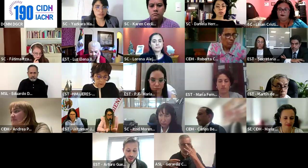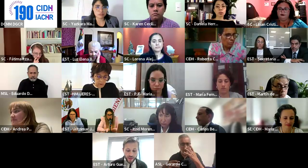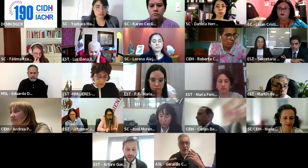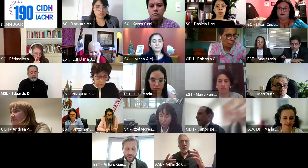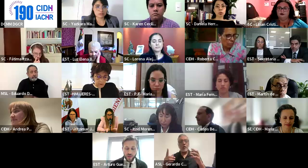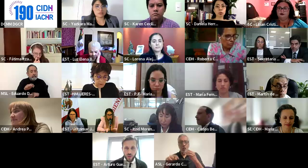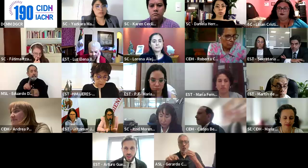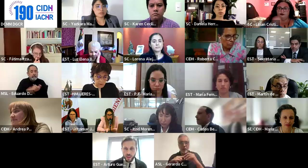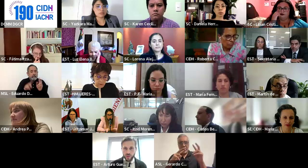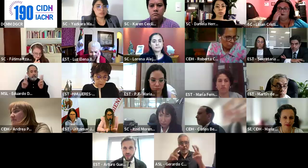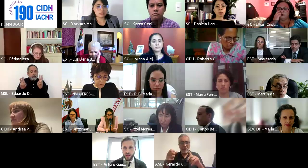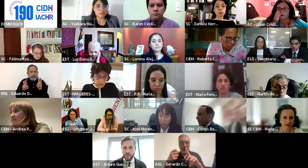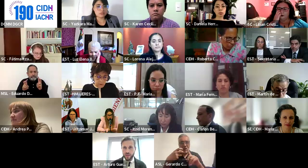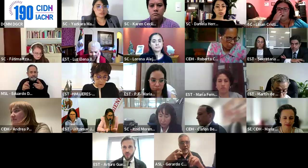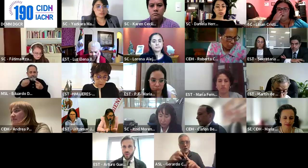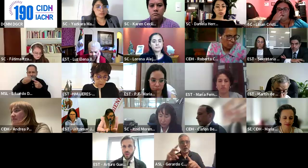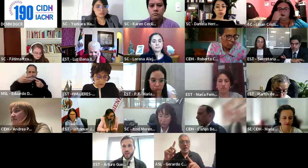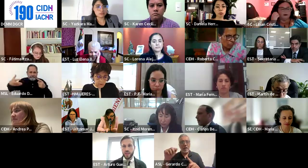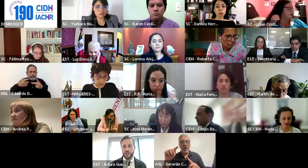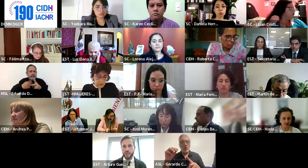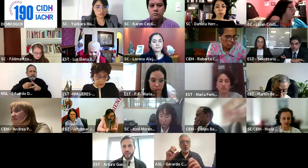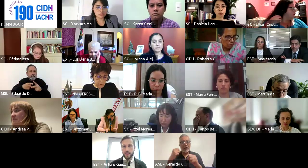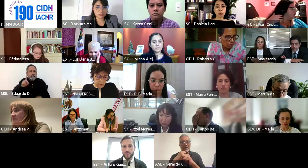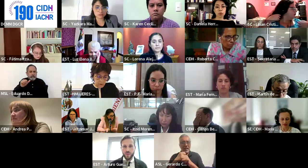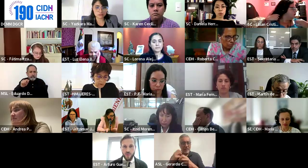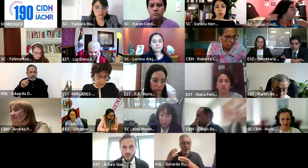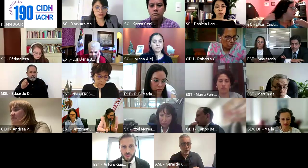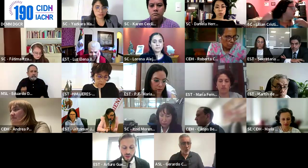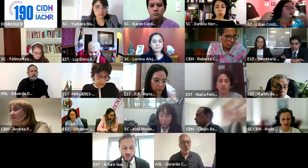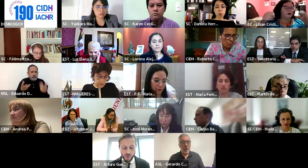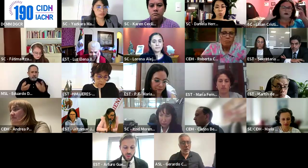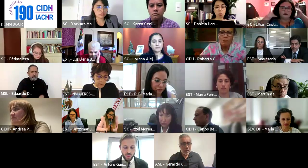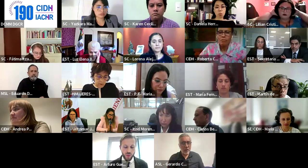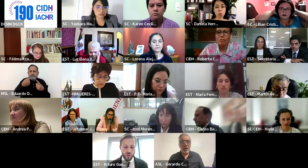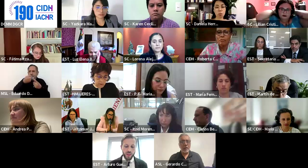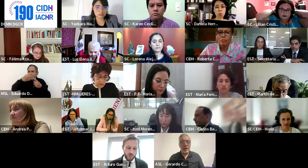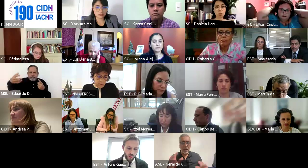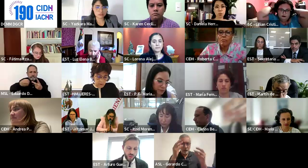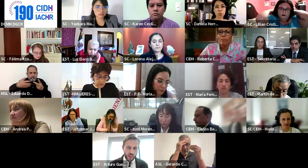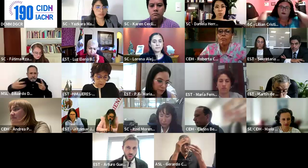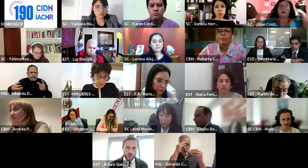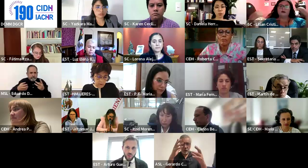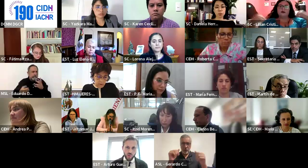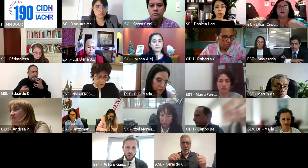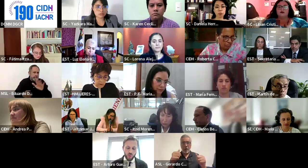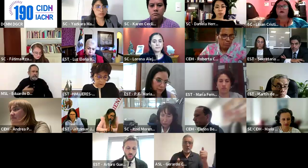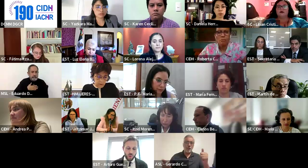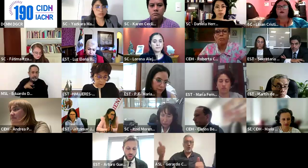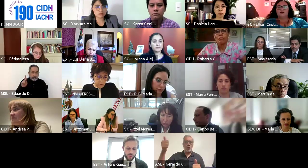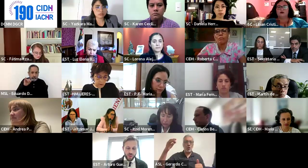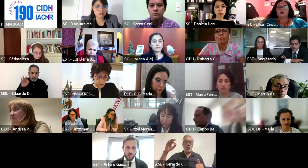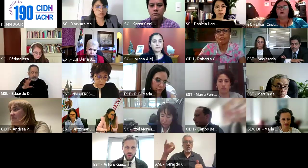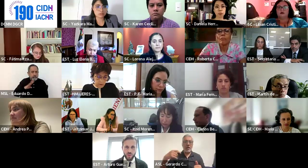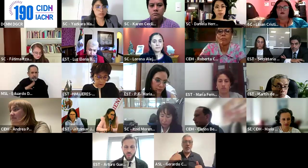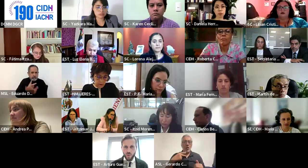Respecto al tema de desagregación de datos estadísticos y de información al respecto, desde Poder Judicial contamos con un